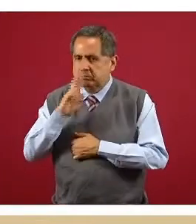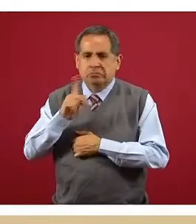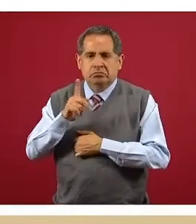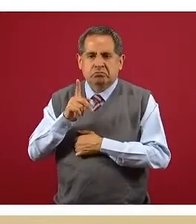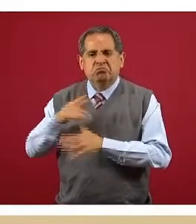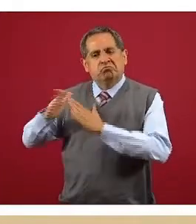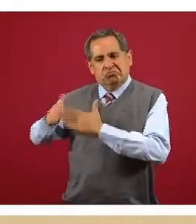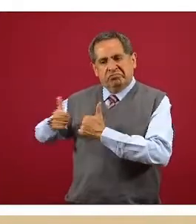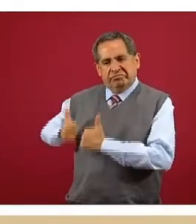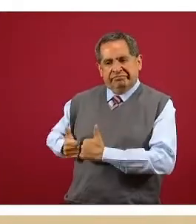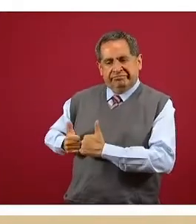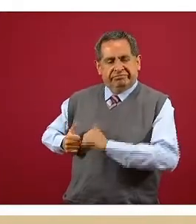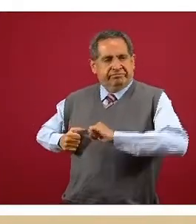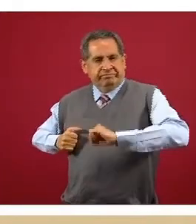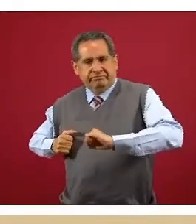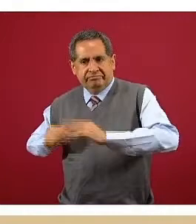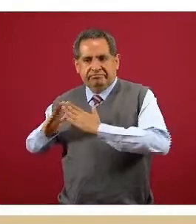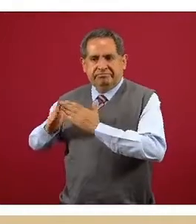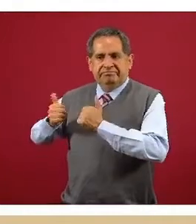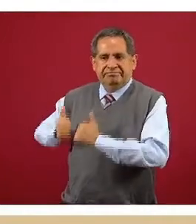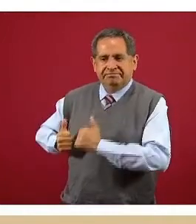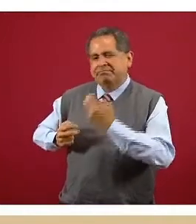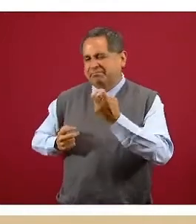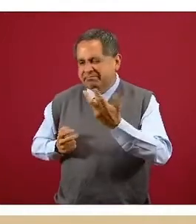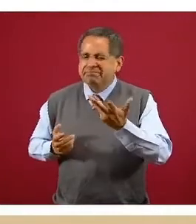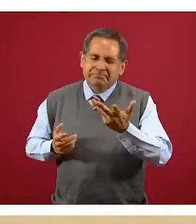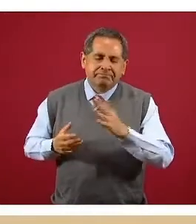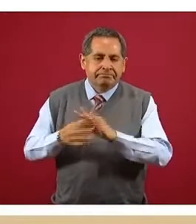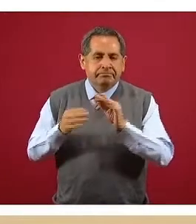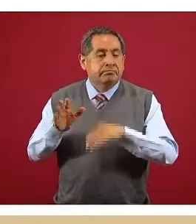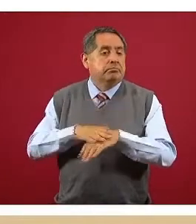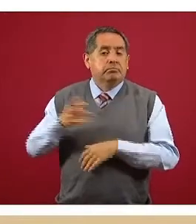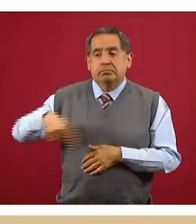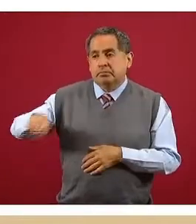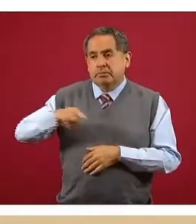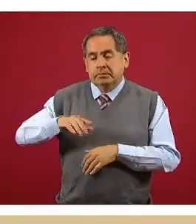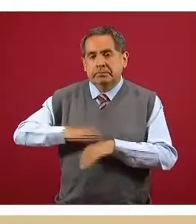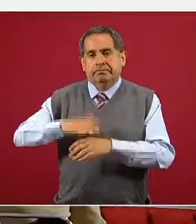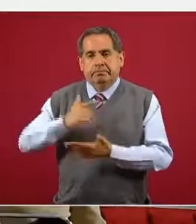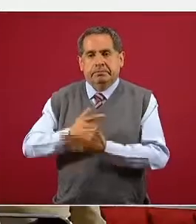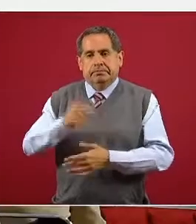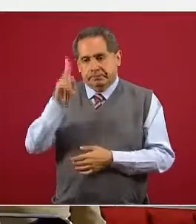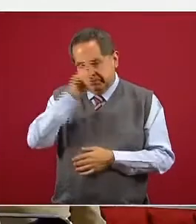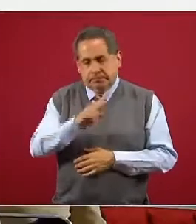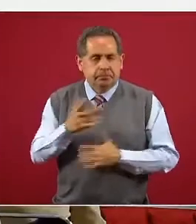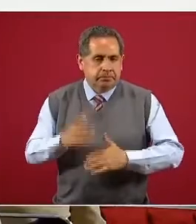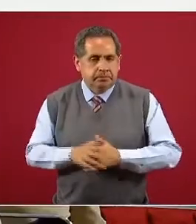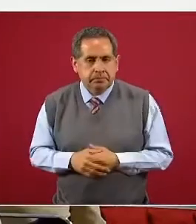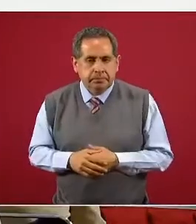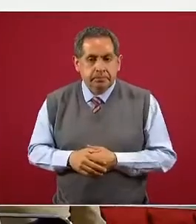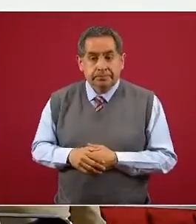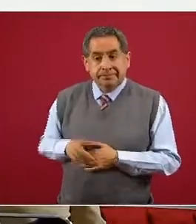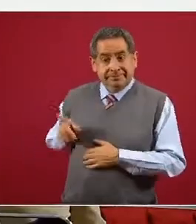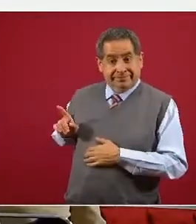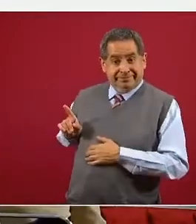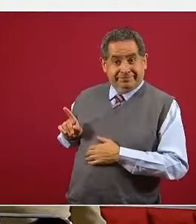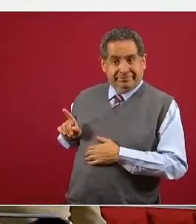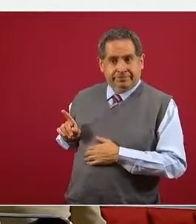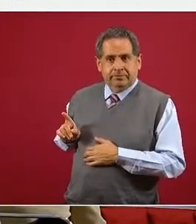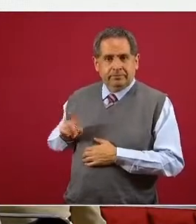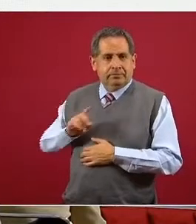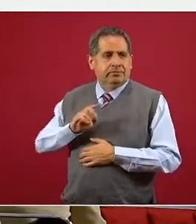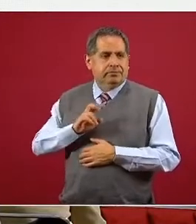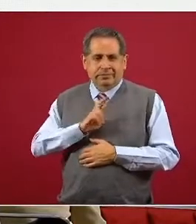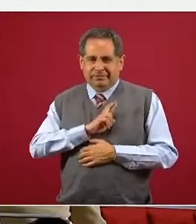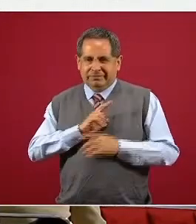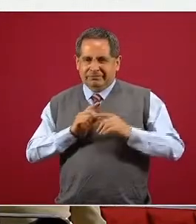pueden presentar un cuadro grave de COVID-19. Entonces, lo que refugio nos dice es: quédense